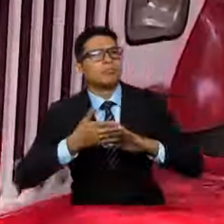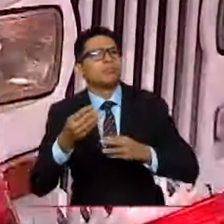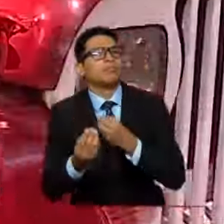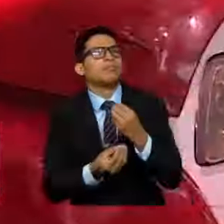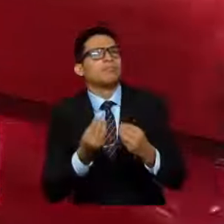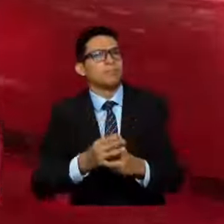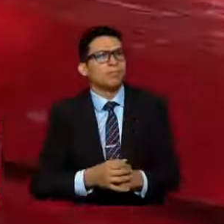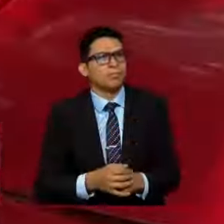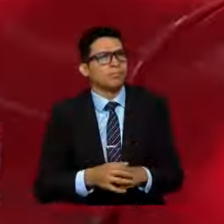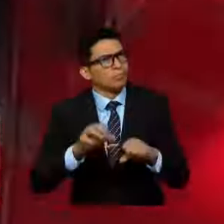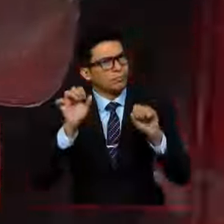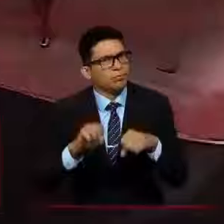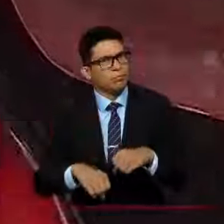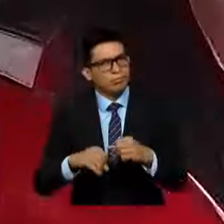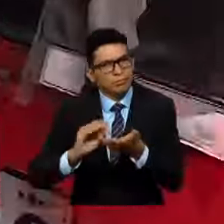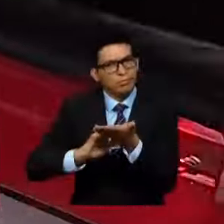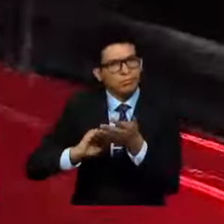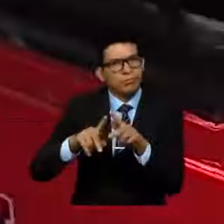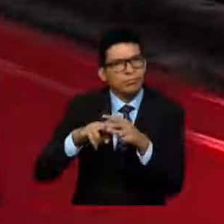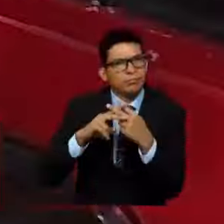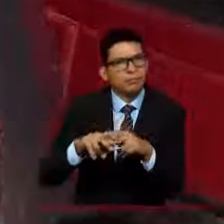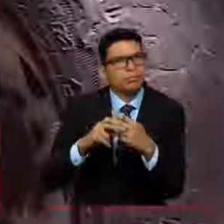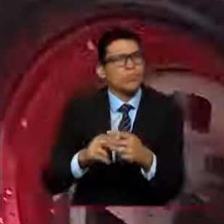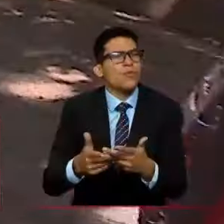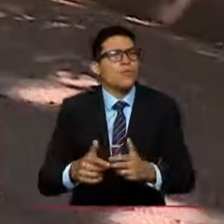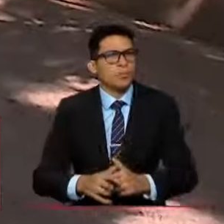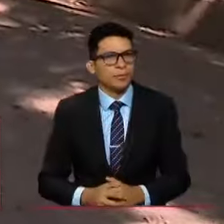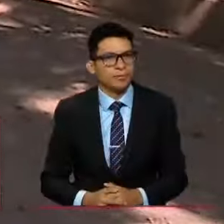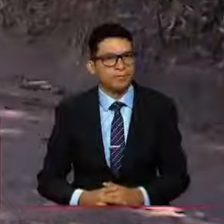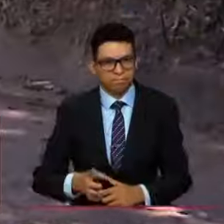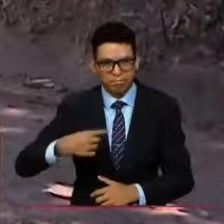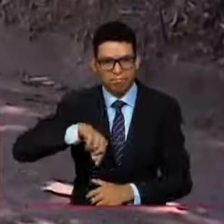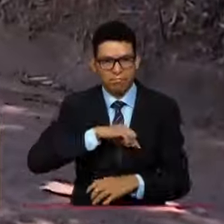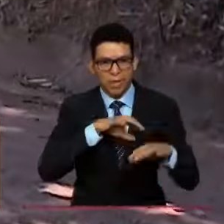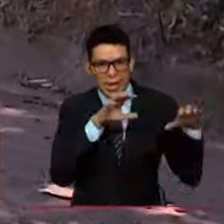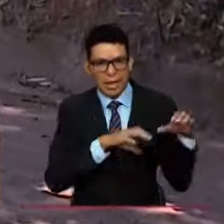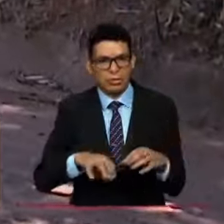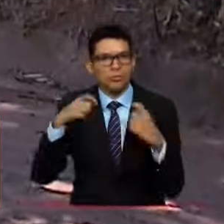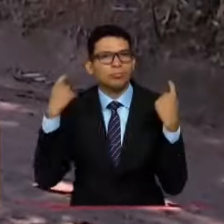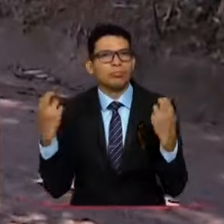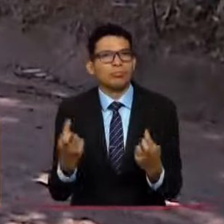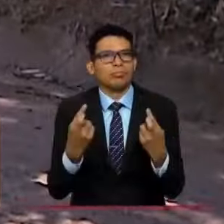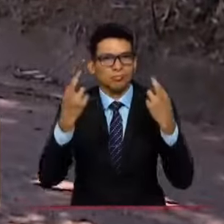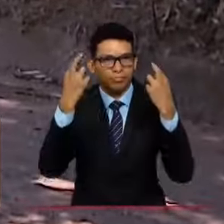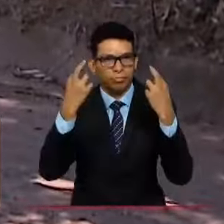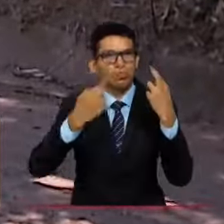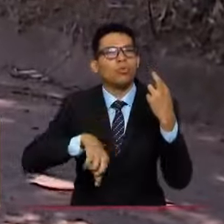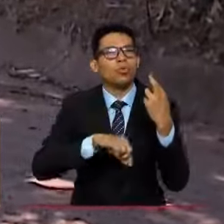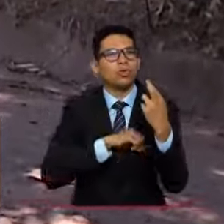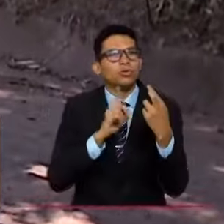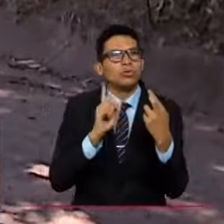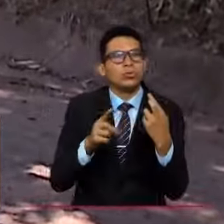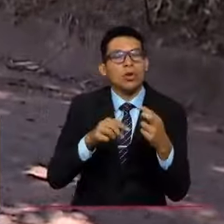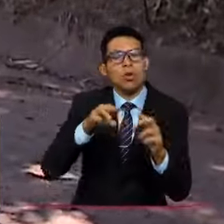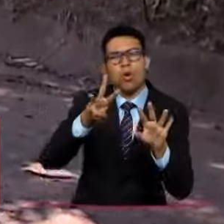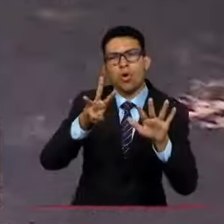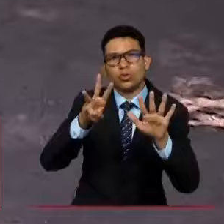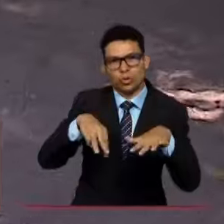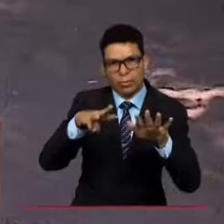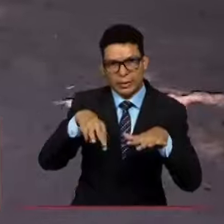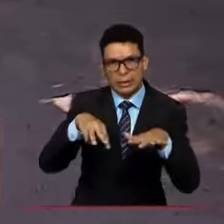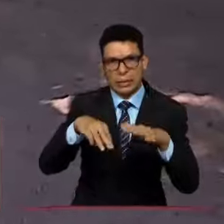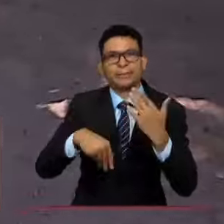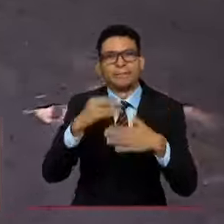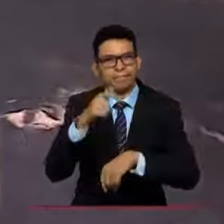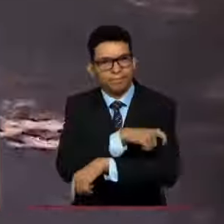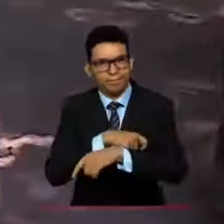comunidad para que les puedan arreglar la vía? Bueno, nosotros hicimos una acción popular, el cual está cumpliendo en este momento los 8 meses para conformar un comité y empezar